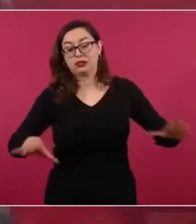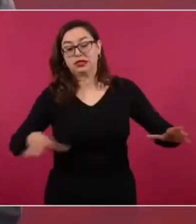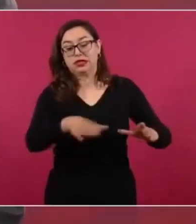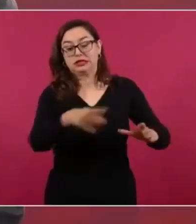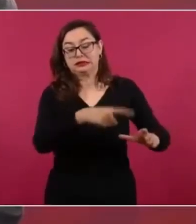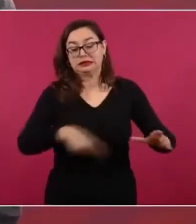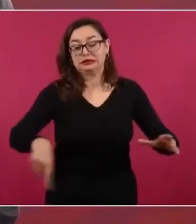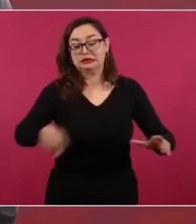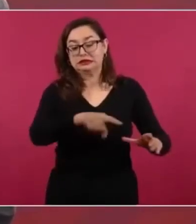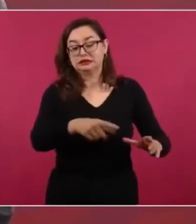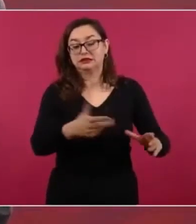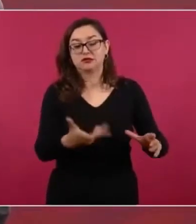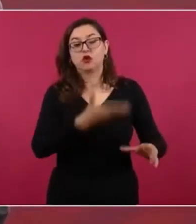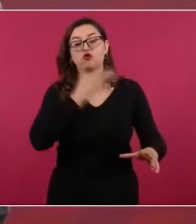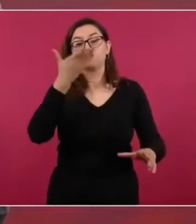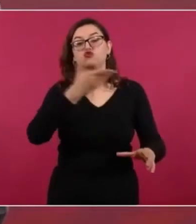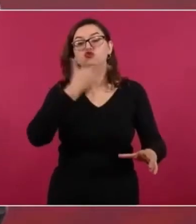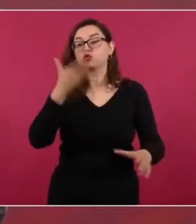introduciendo